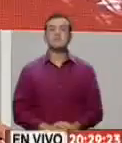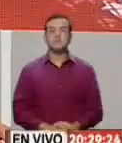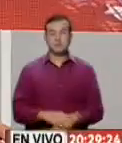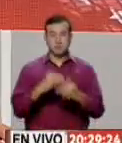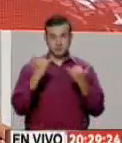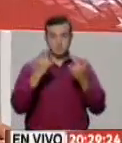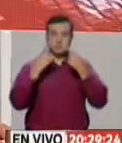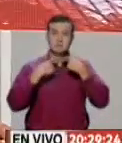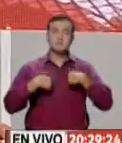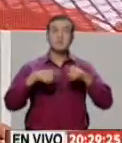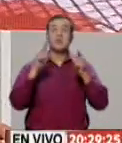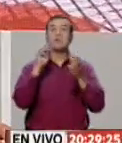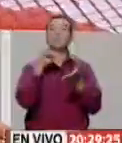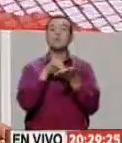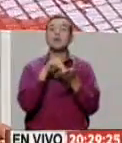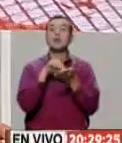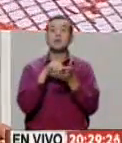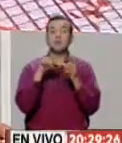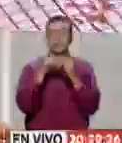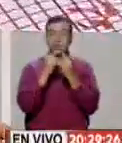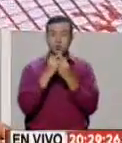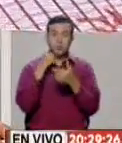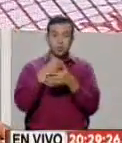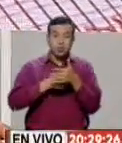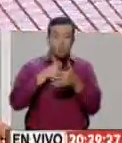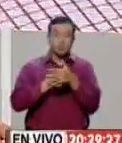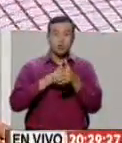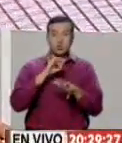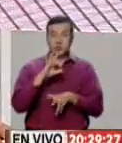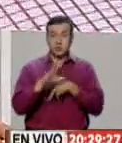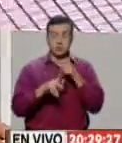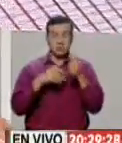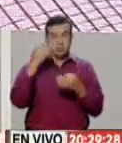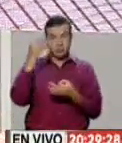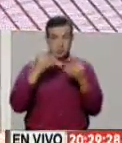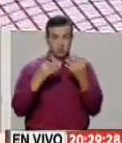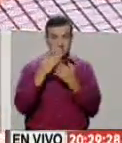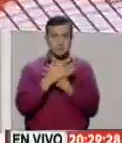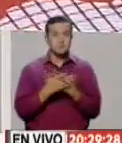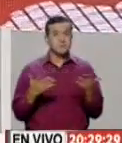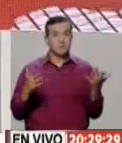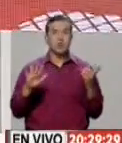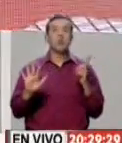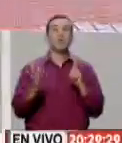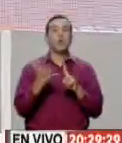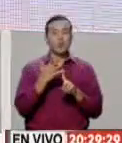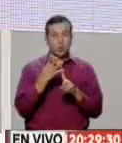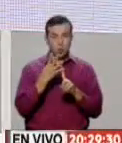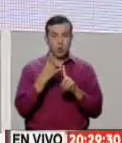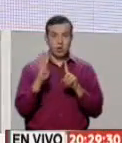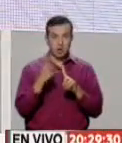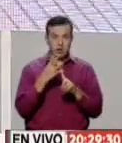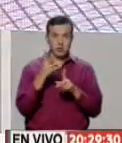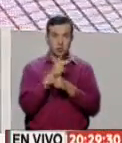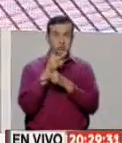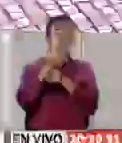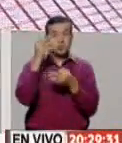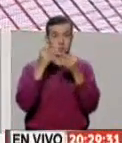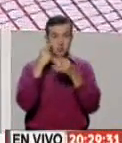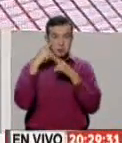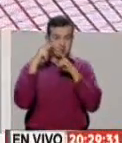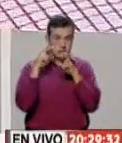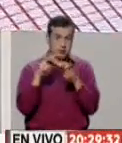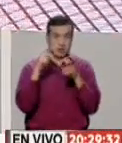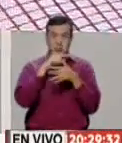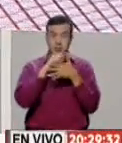hoy se conoció a los integrantes de la Mesa de Lucha contra la Corrupción Judicial. Esta es la cuarta que presenta el Consejo de la Judicatura para